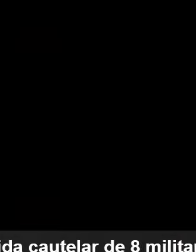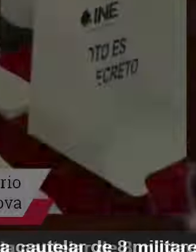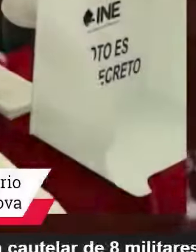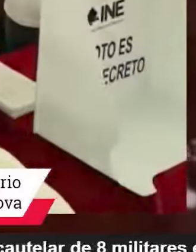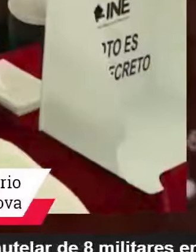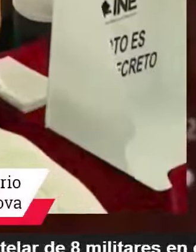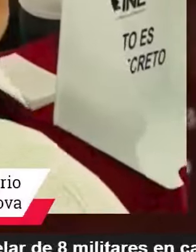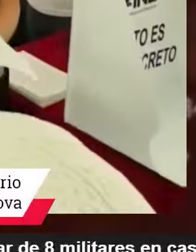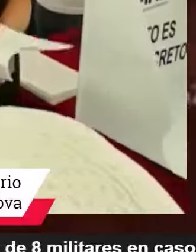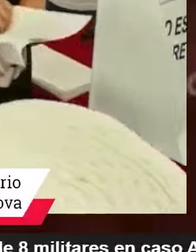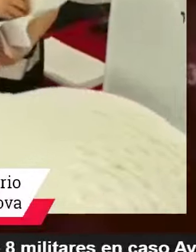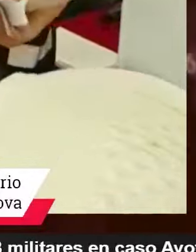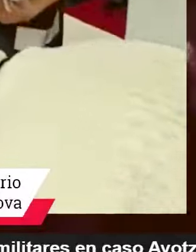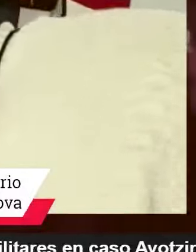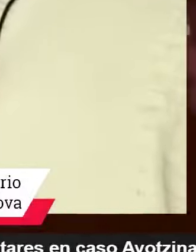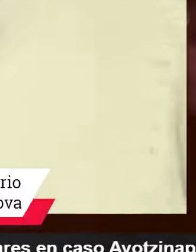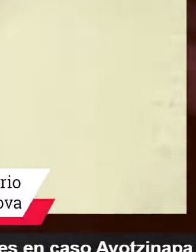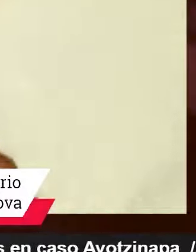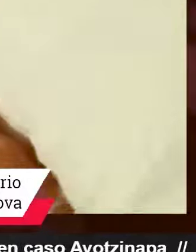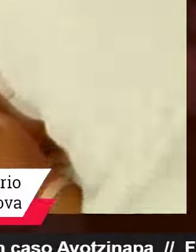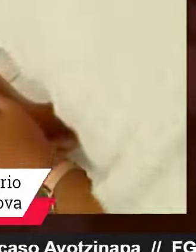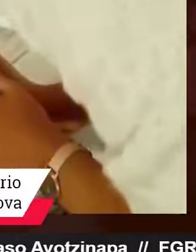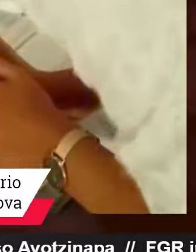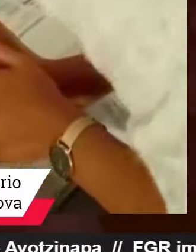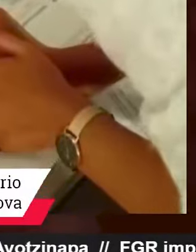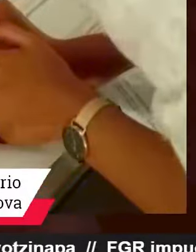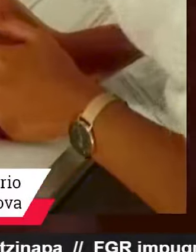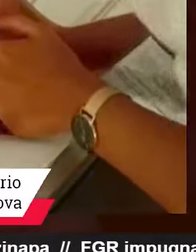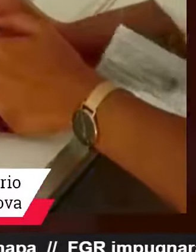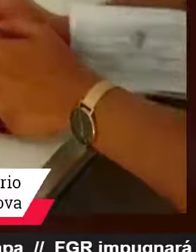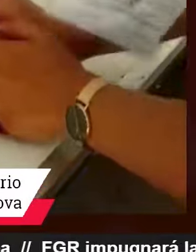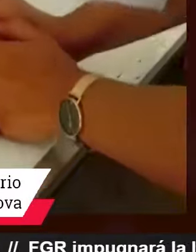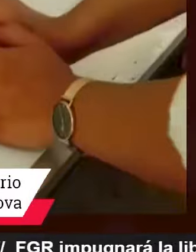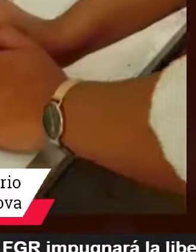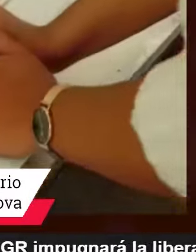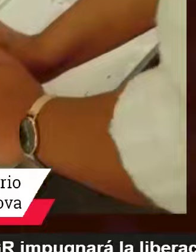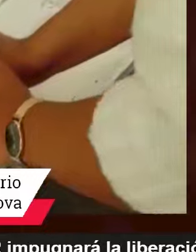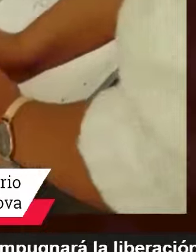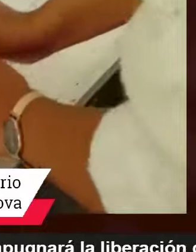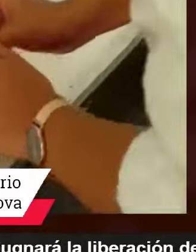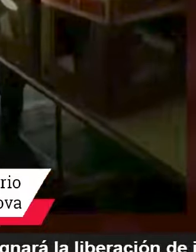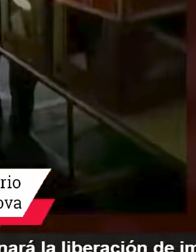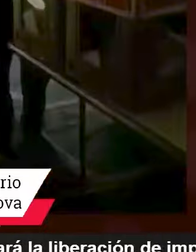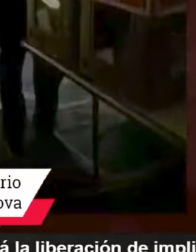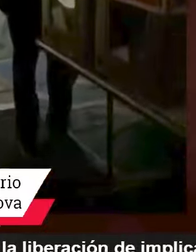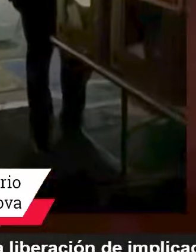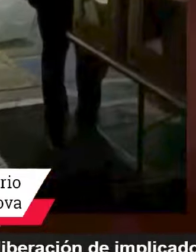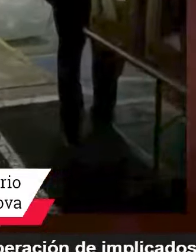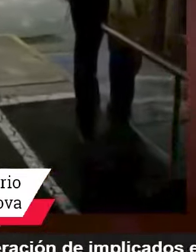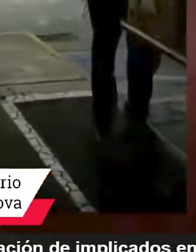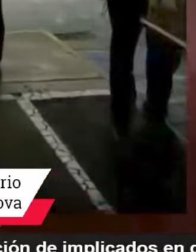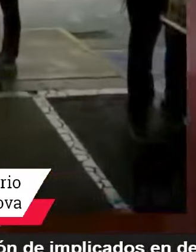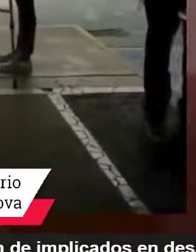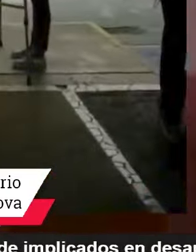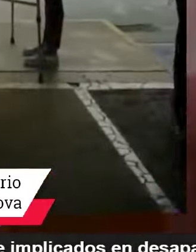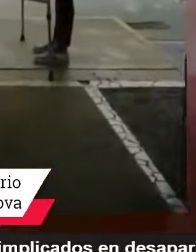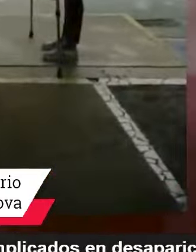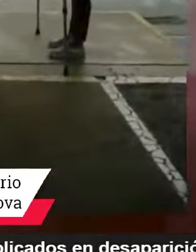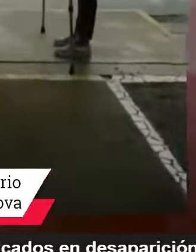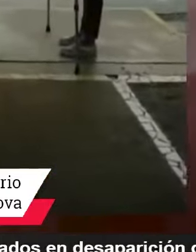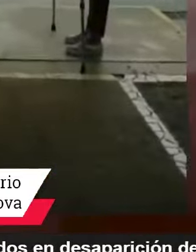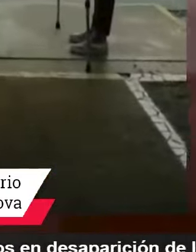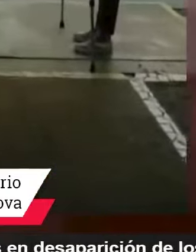constitucional ahí están las palabras de la actual presidenta del INE Guadalupe tadei en el sentido de